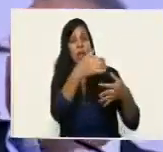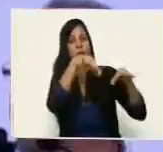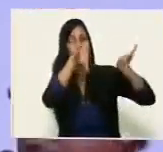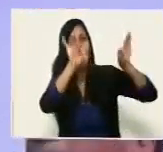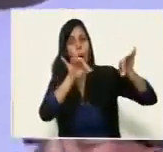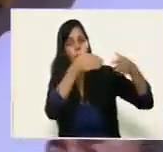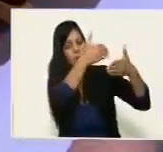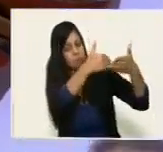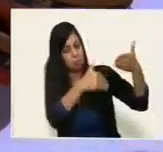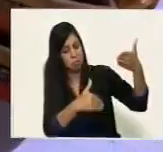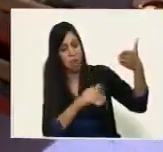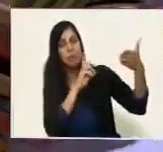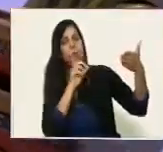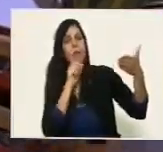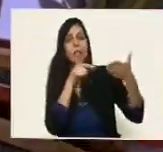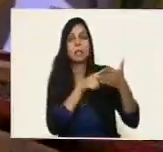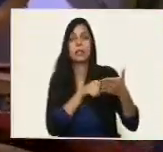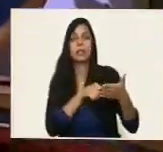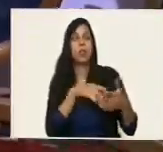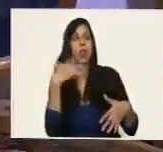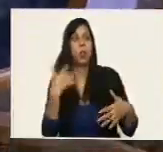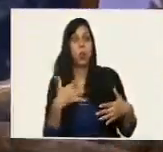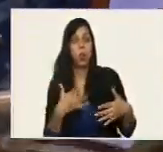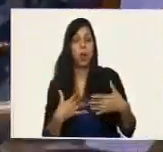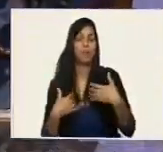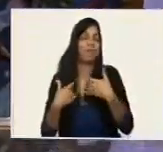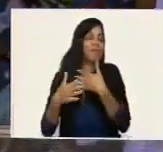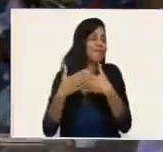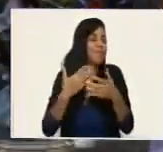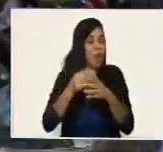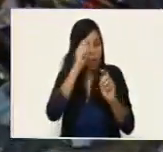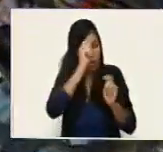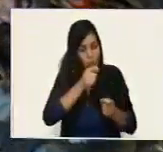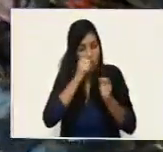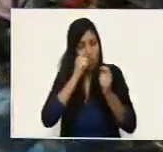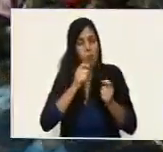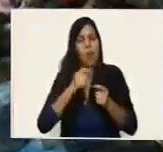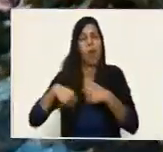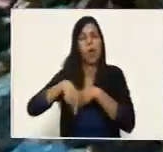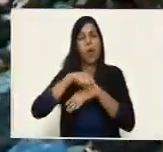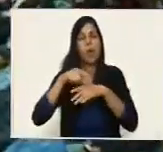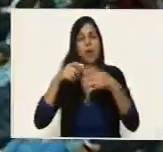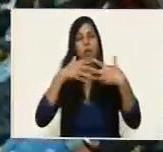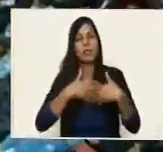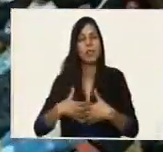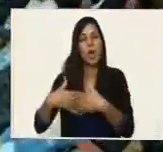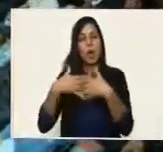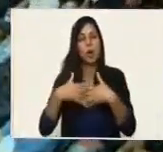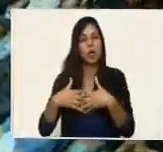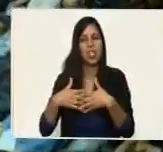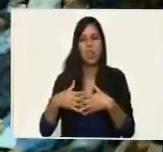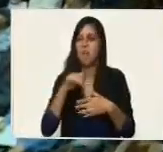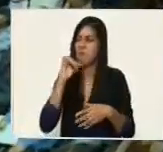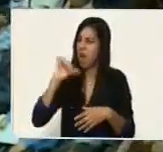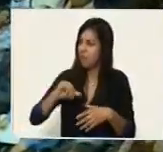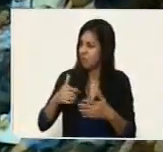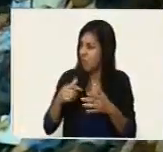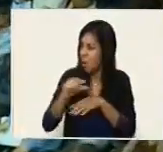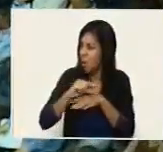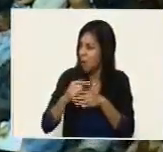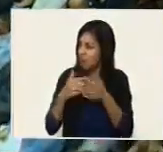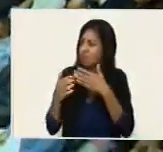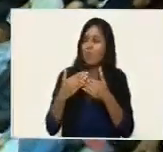lista, porque de verdad que de un gobierno opresor y criminal como el gobierno norteamericano, de verdad que,